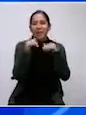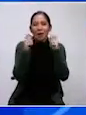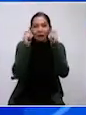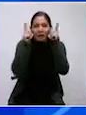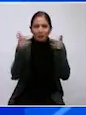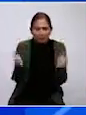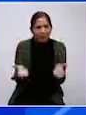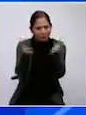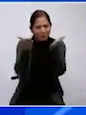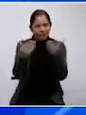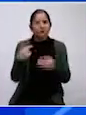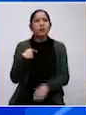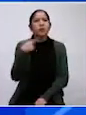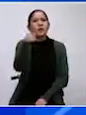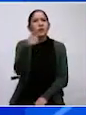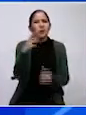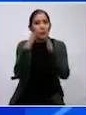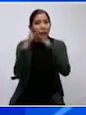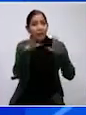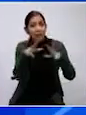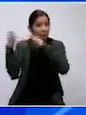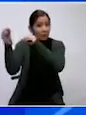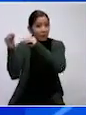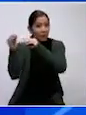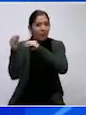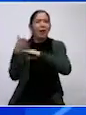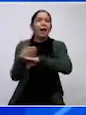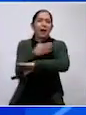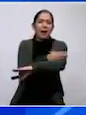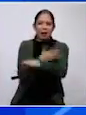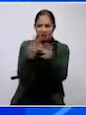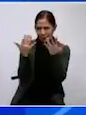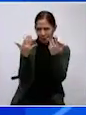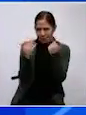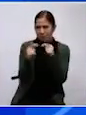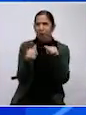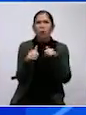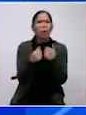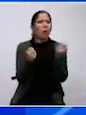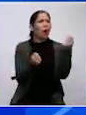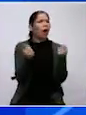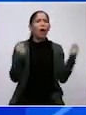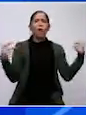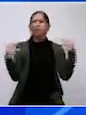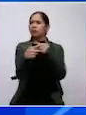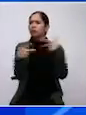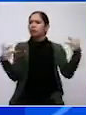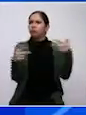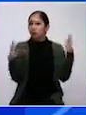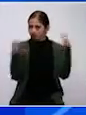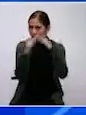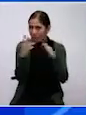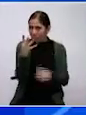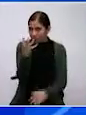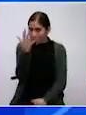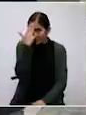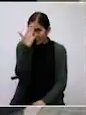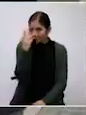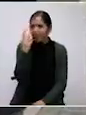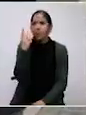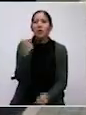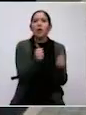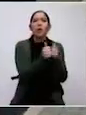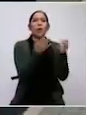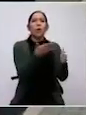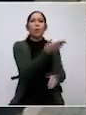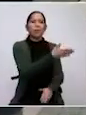para usted que está a punto de salir de casa. ¿Cómo está ya la transitabilidad aquí en el centro paseño? Estamos con Carlos Iporre. Bienvenido, Carlos.